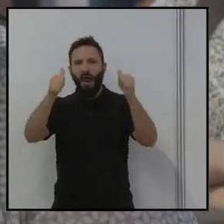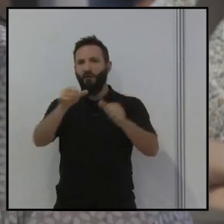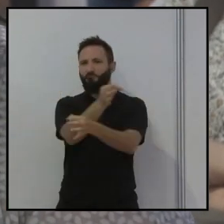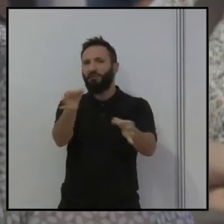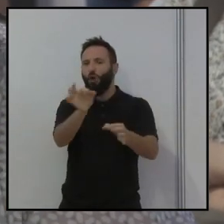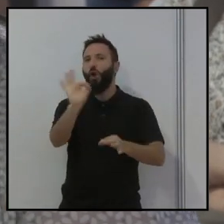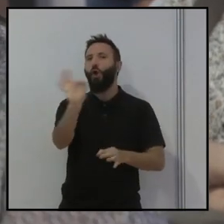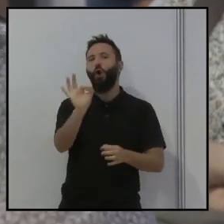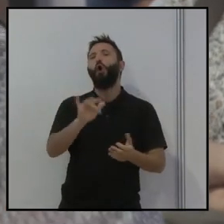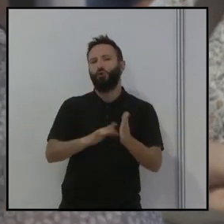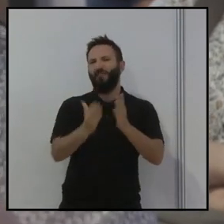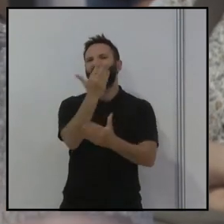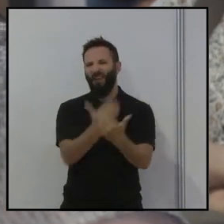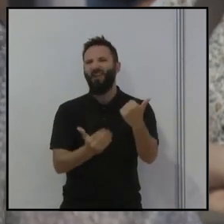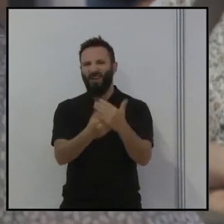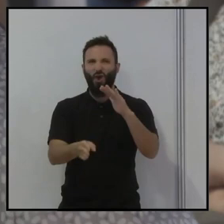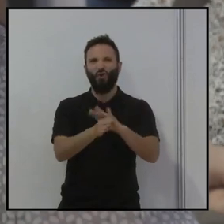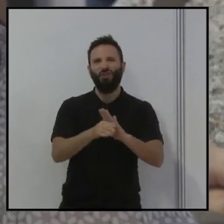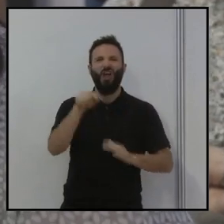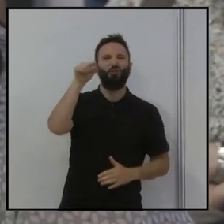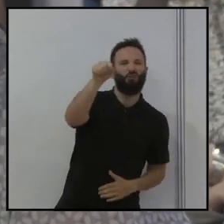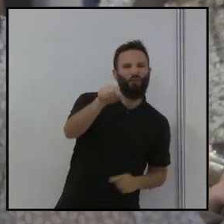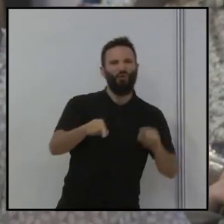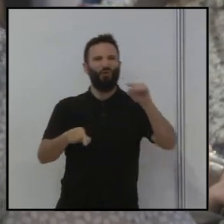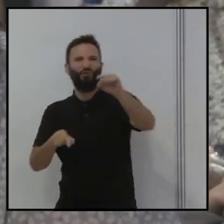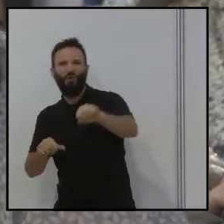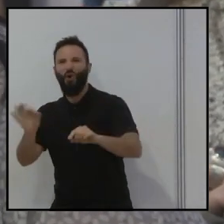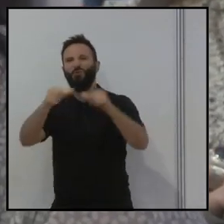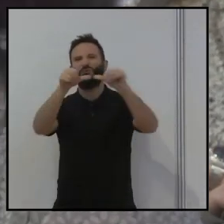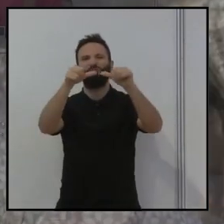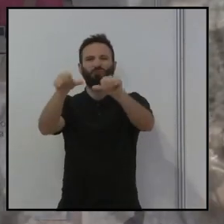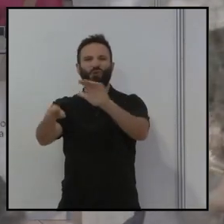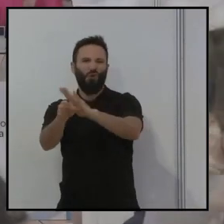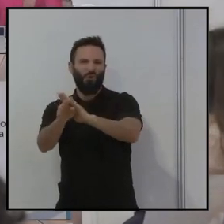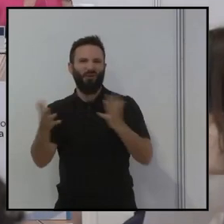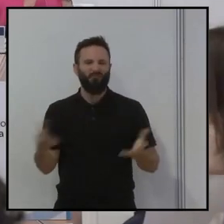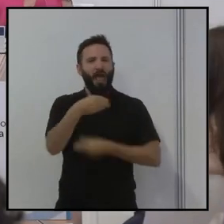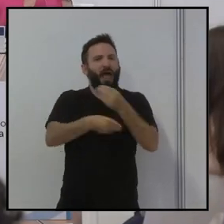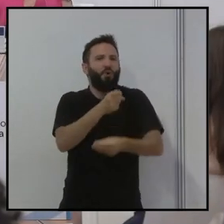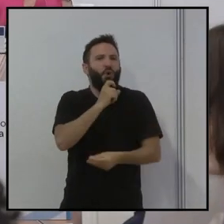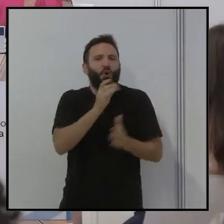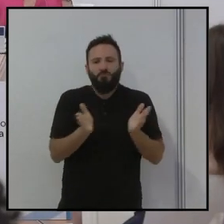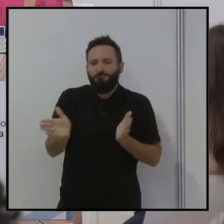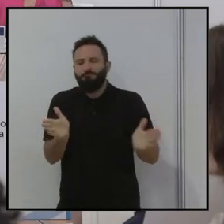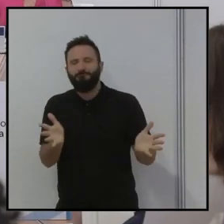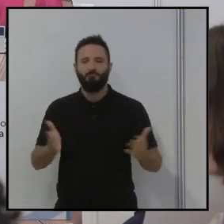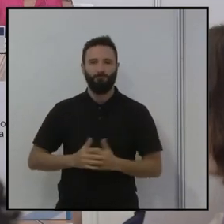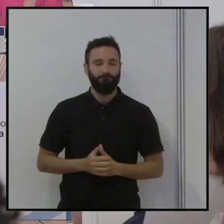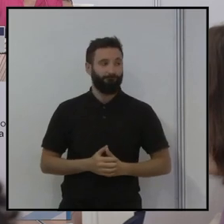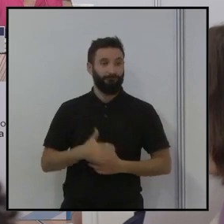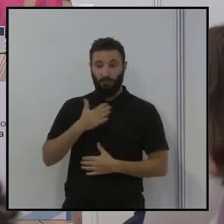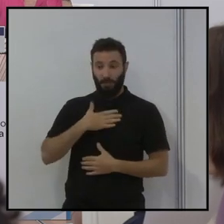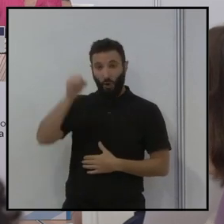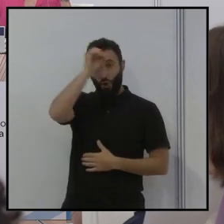un poco de señalar, apuntar con el dedo y estigmatizar. ¿Qué opinas, Ángel? Mi opinión sobre